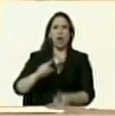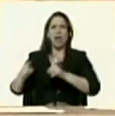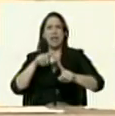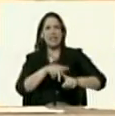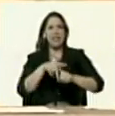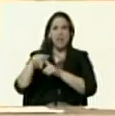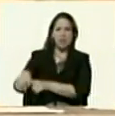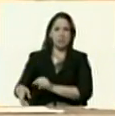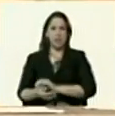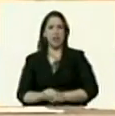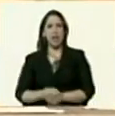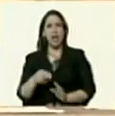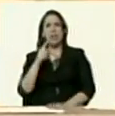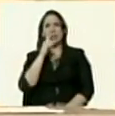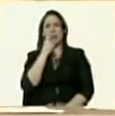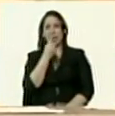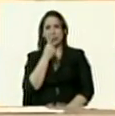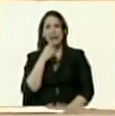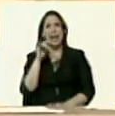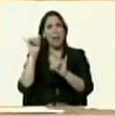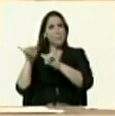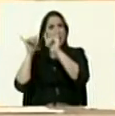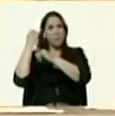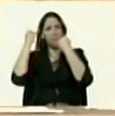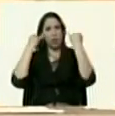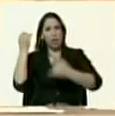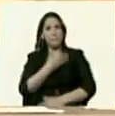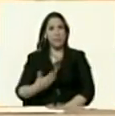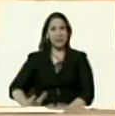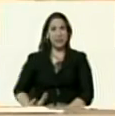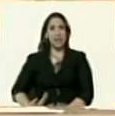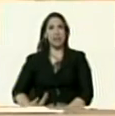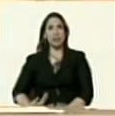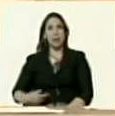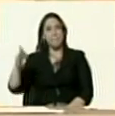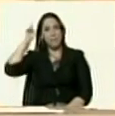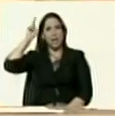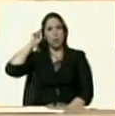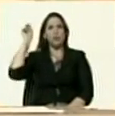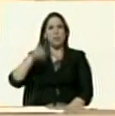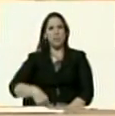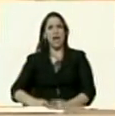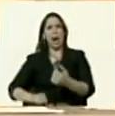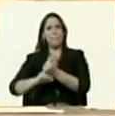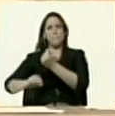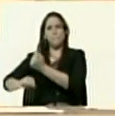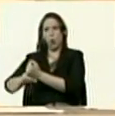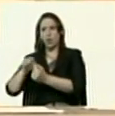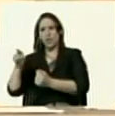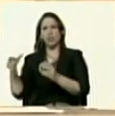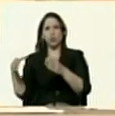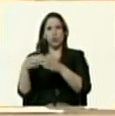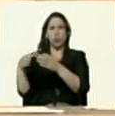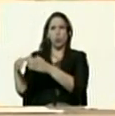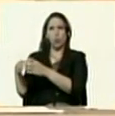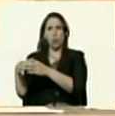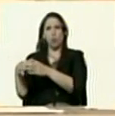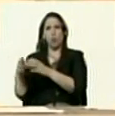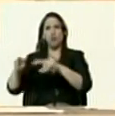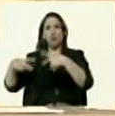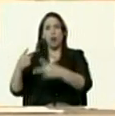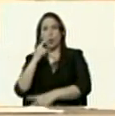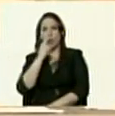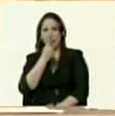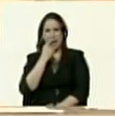ideología. Y el presidente del Perú, Martín Vizcaya, es cómplice de los sectores neonazis que promueven